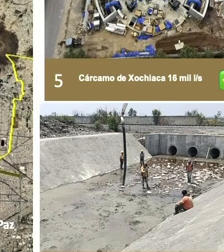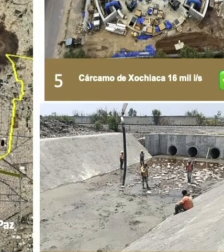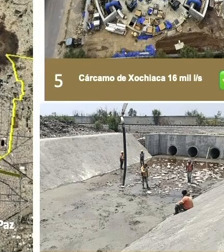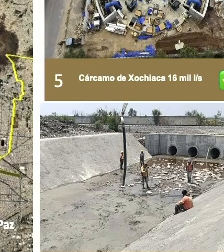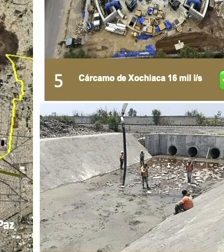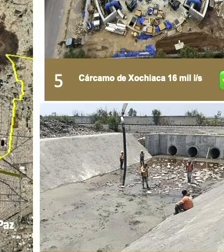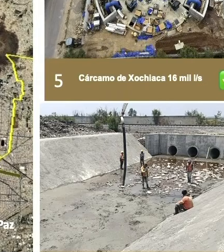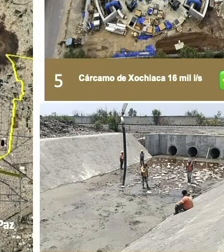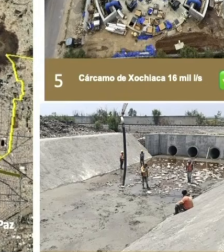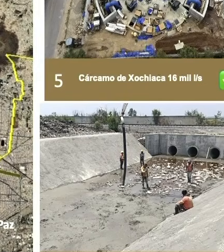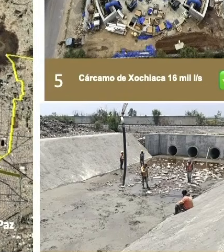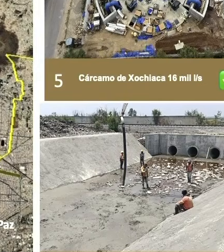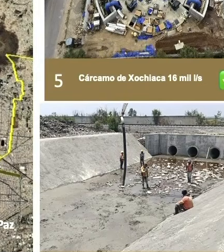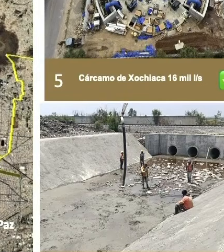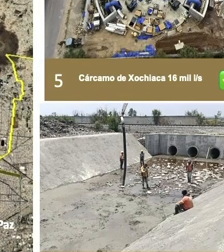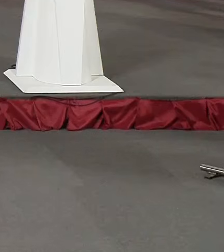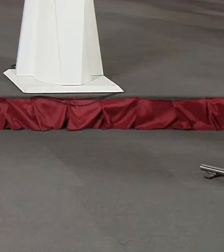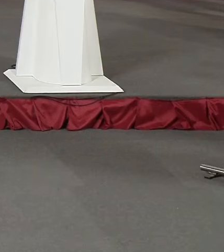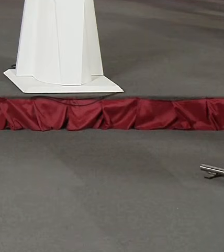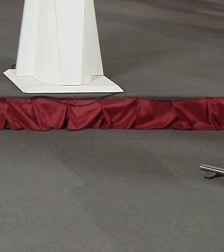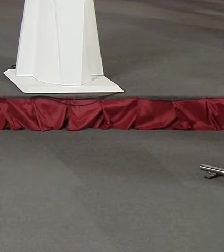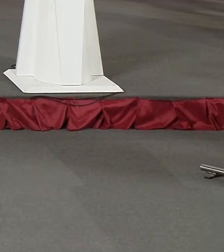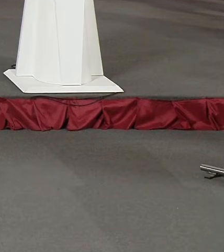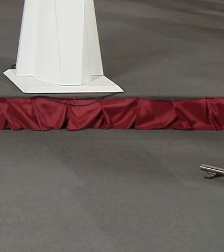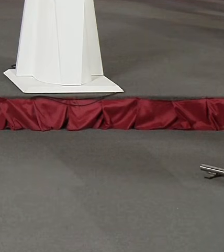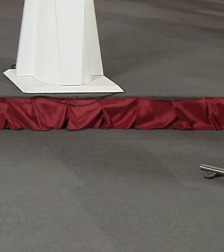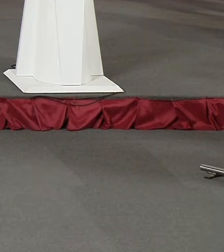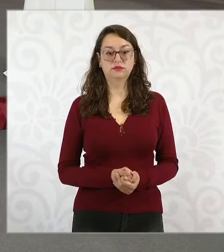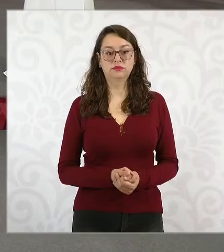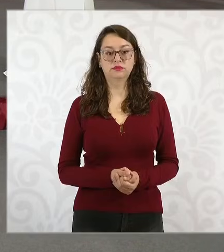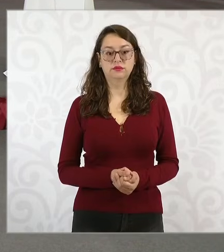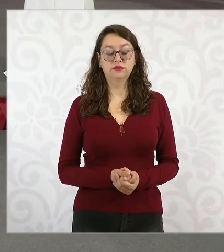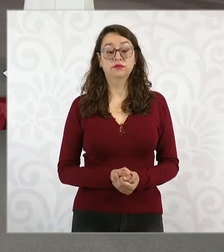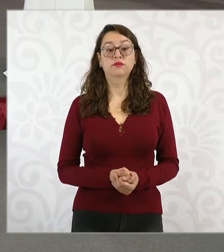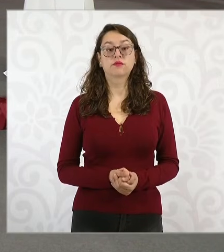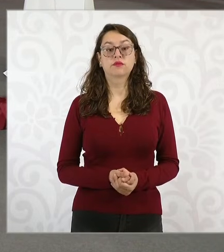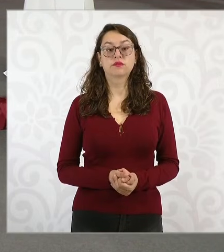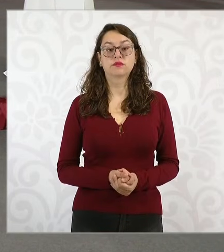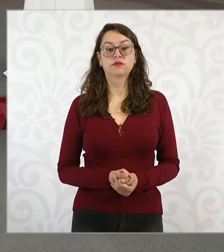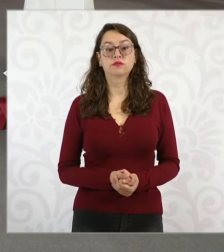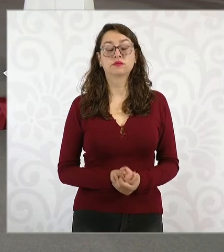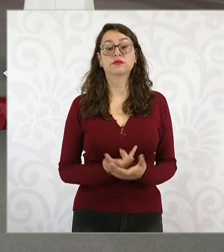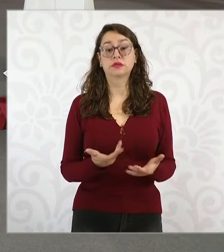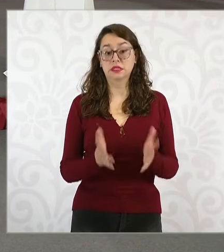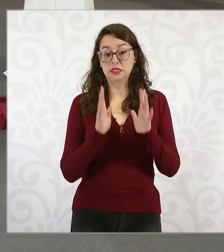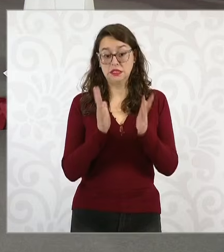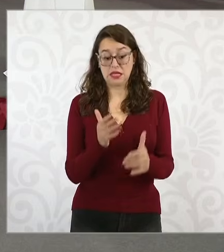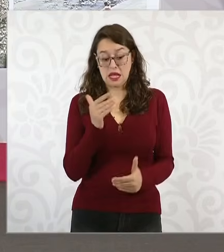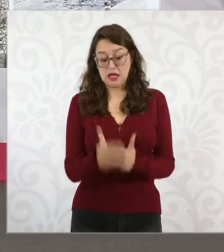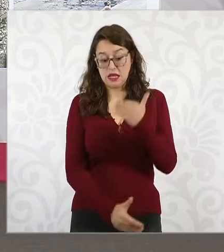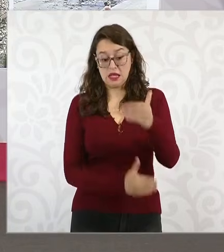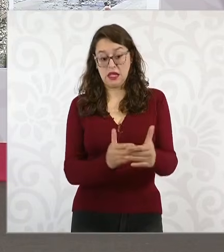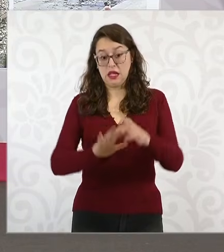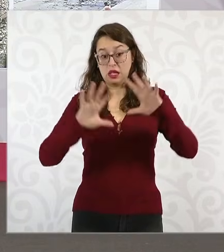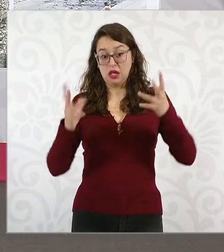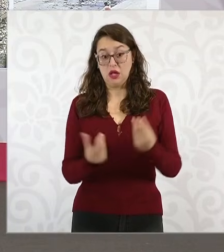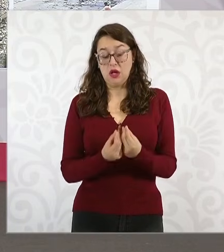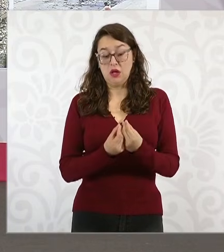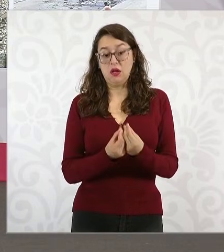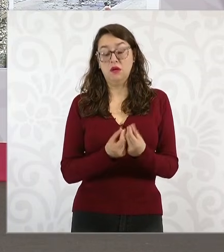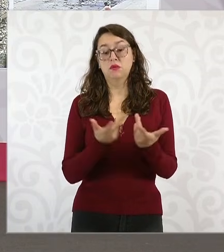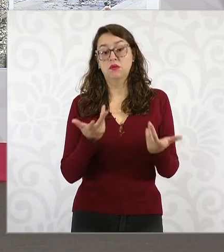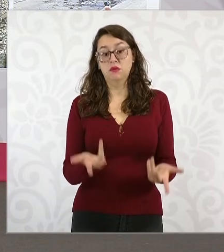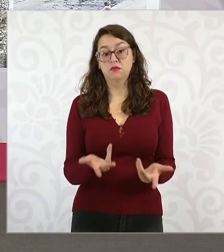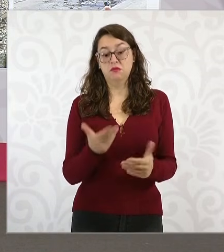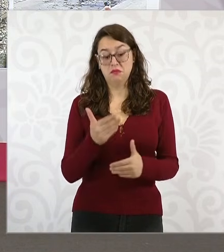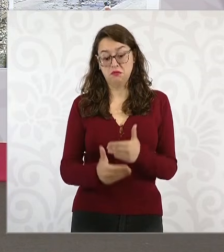circular estas aguas para que sean desalojadas. Nos encontramos a un 85%. En su conjunto, todo el proyecto